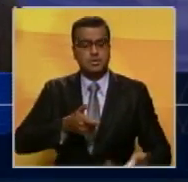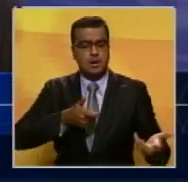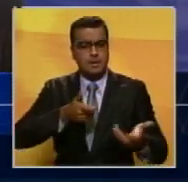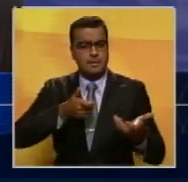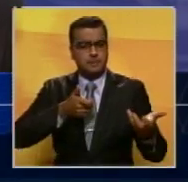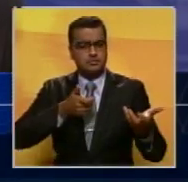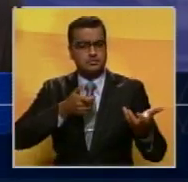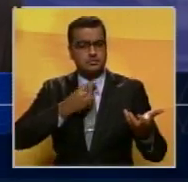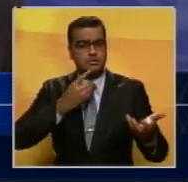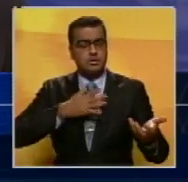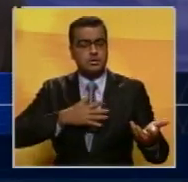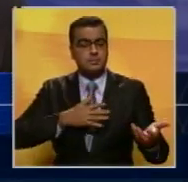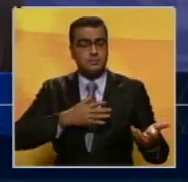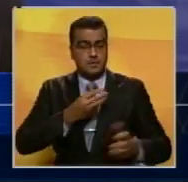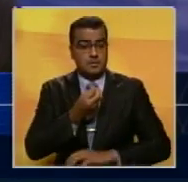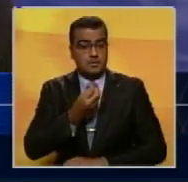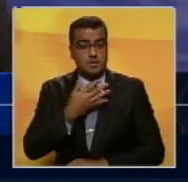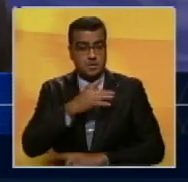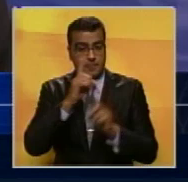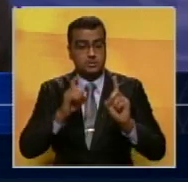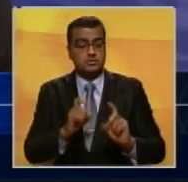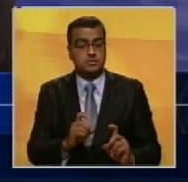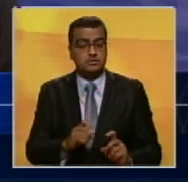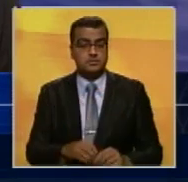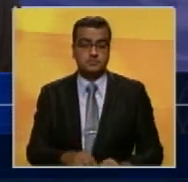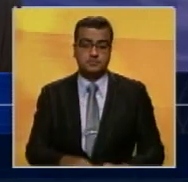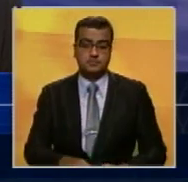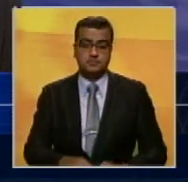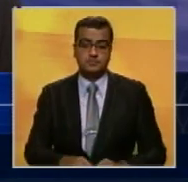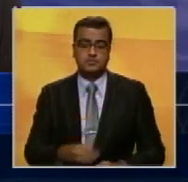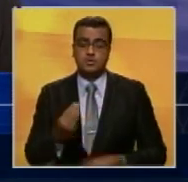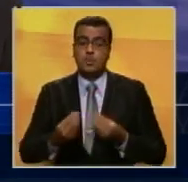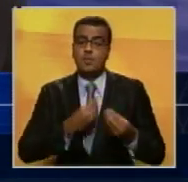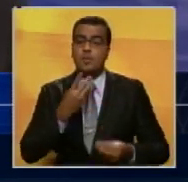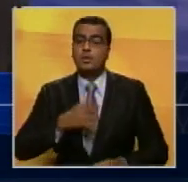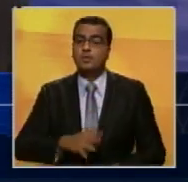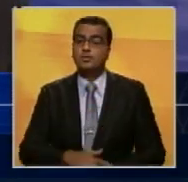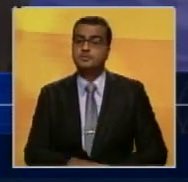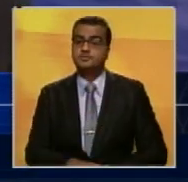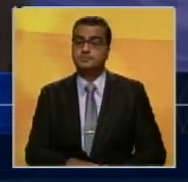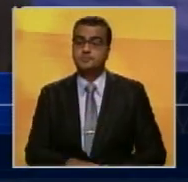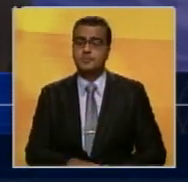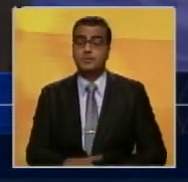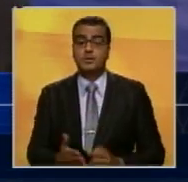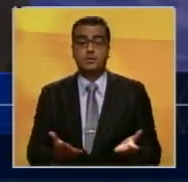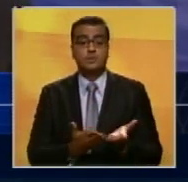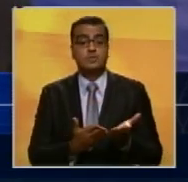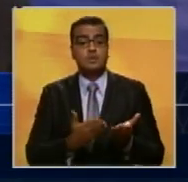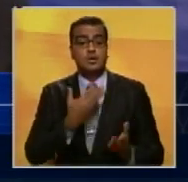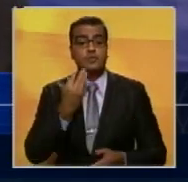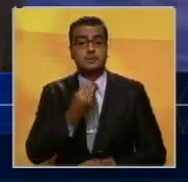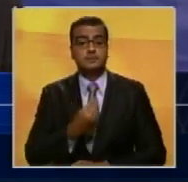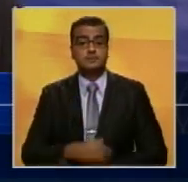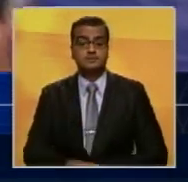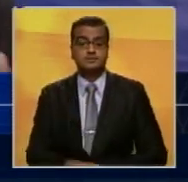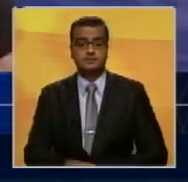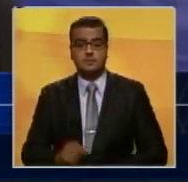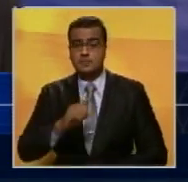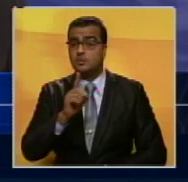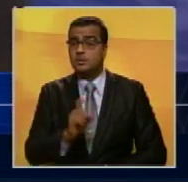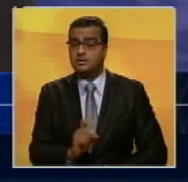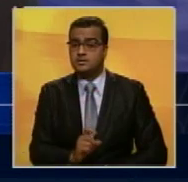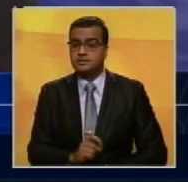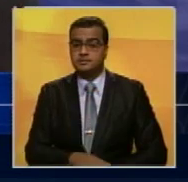letales. Bueno, habría que preguntarse cómo han muerto los estudiantes, los jóvenes. Habría que